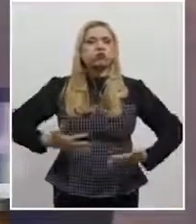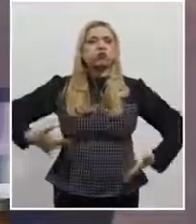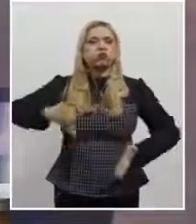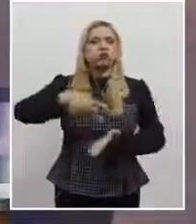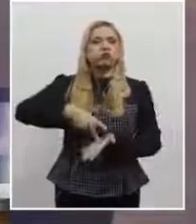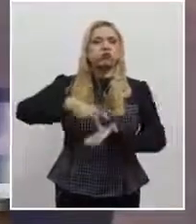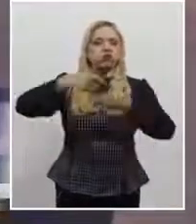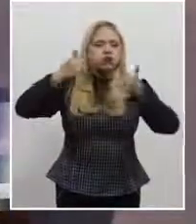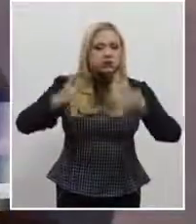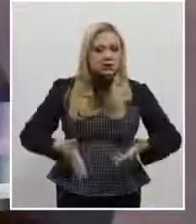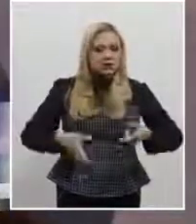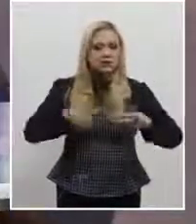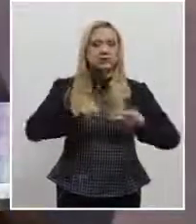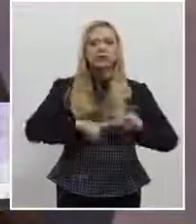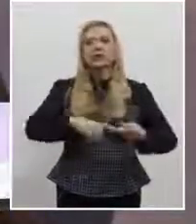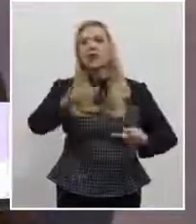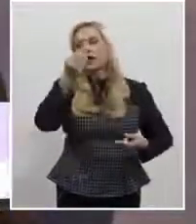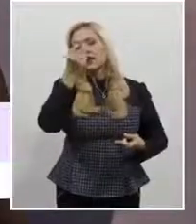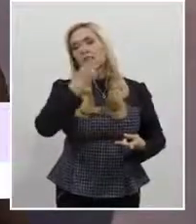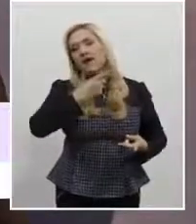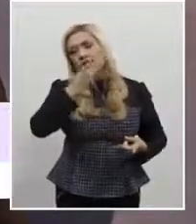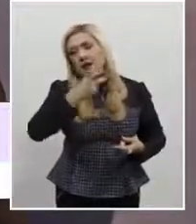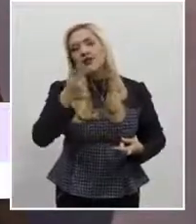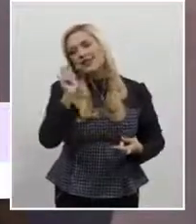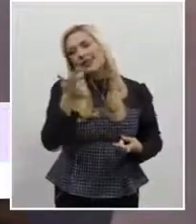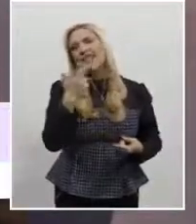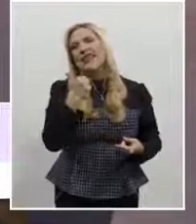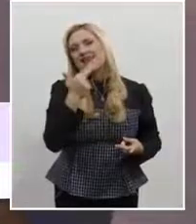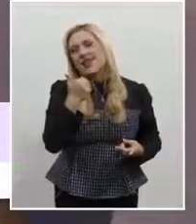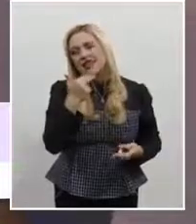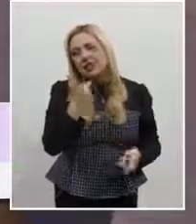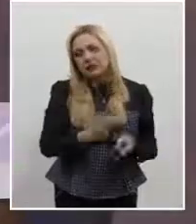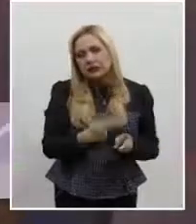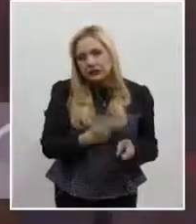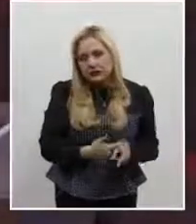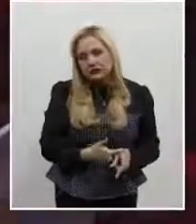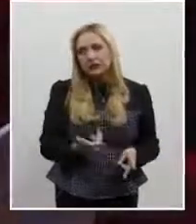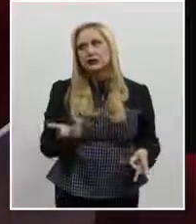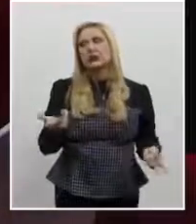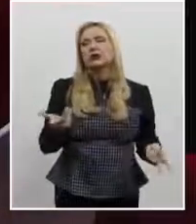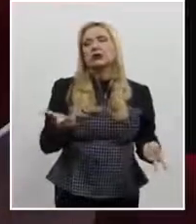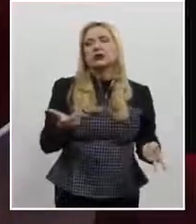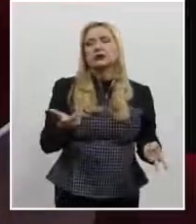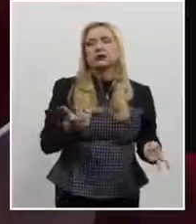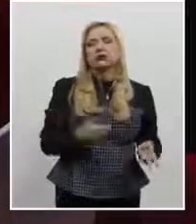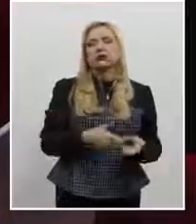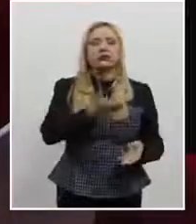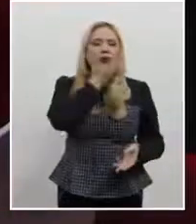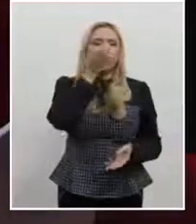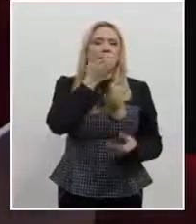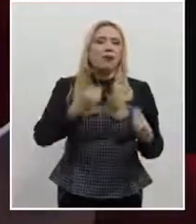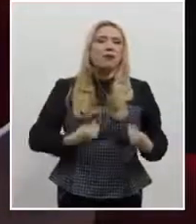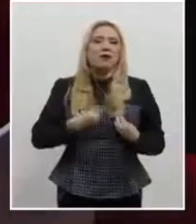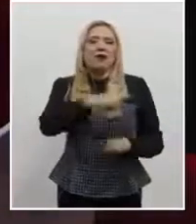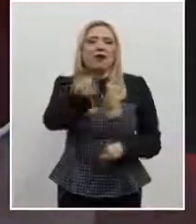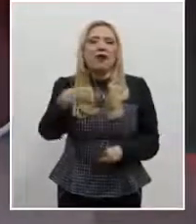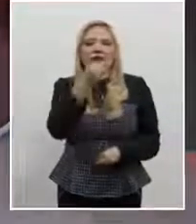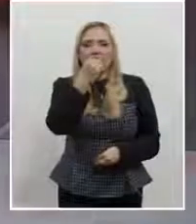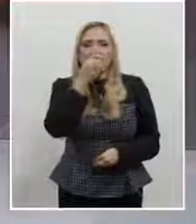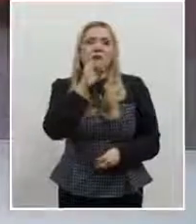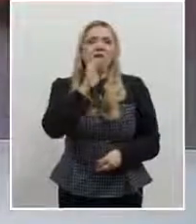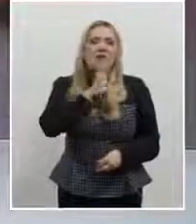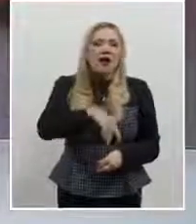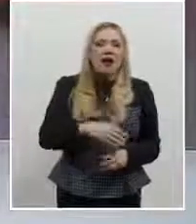obesidad lo que directamente están relacionadas con nuestra forma de vida señalaron que las probabilidades de éxito